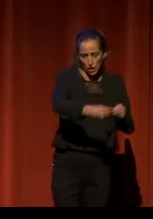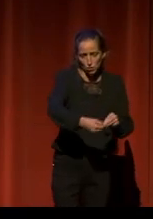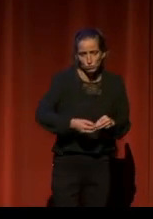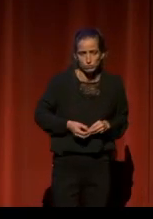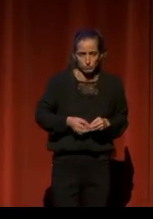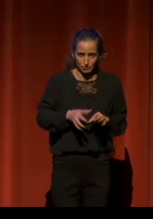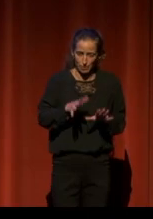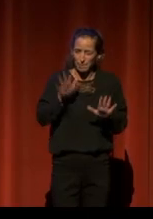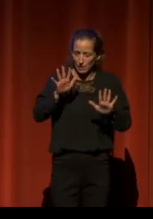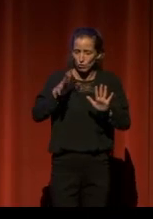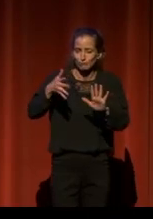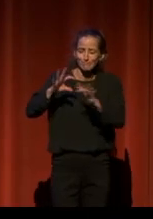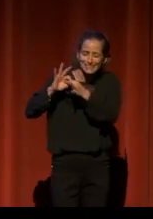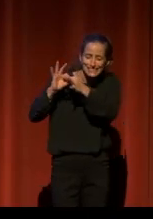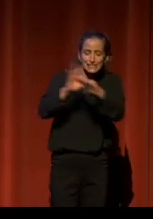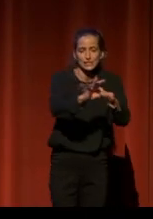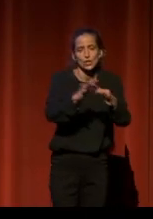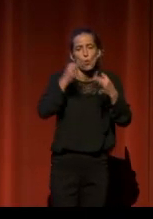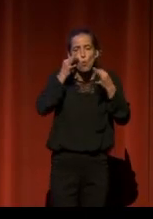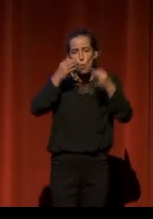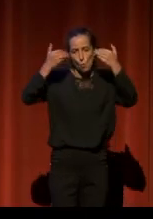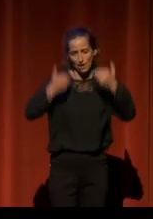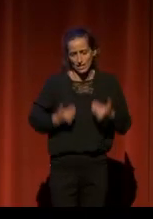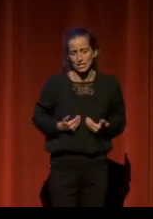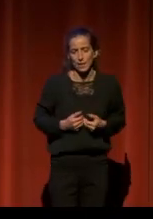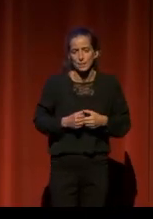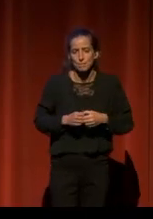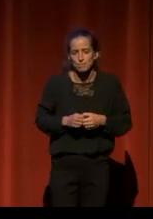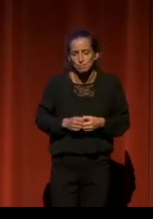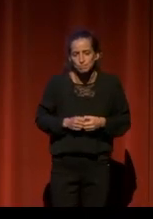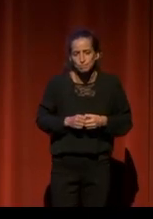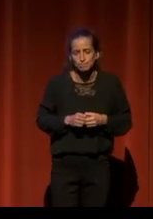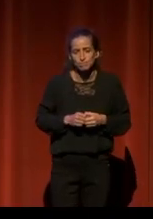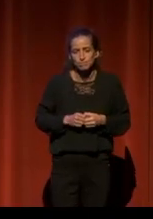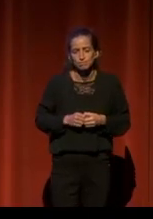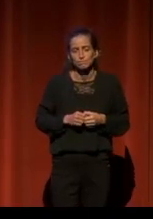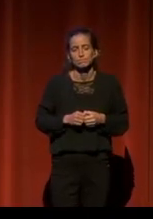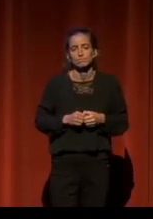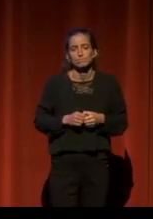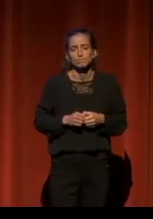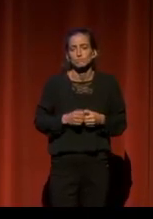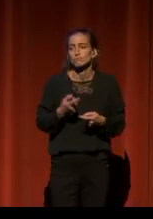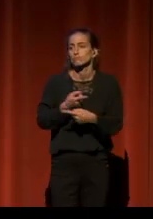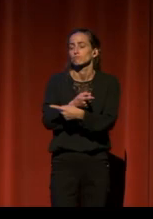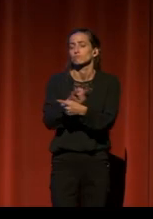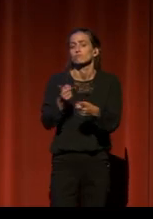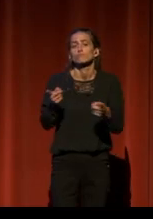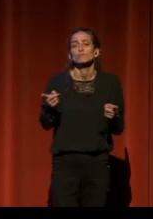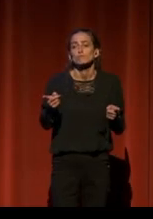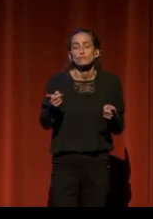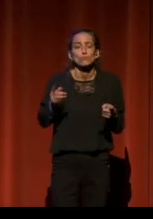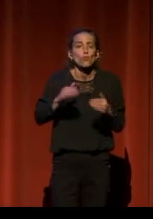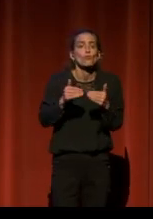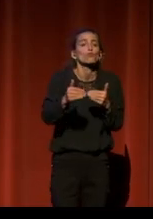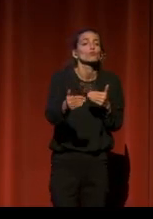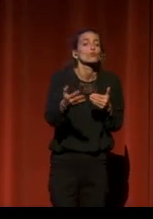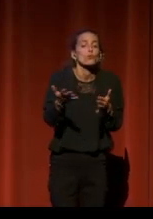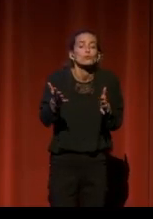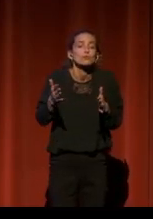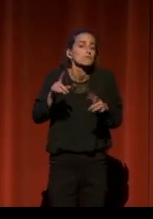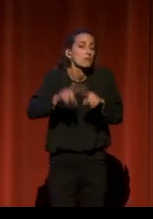sentido humanista y bueno estuvierais d donde estuvierais aquí del futuro en nuestra biblioteca el